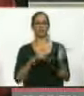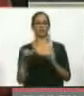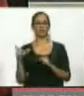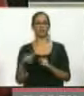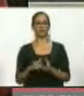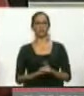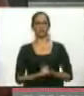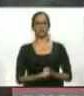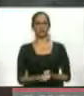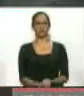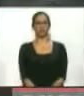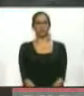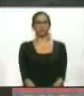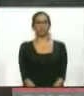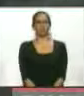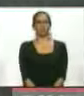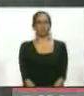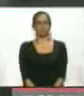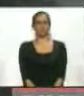sí vamos a ver